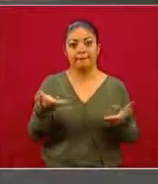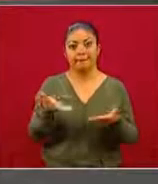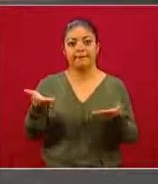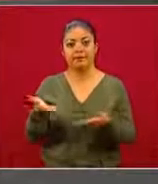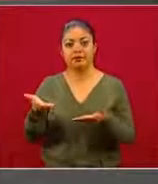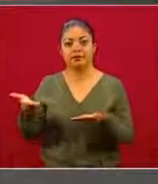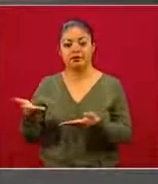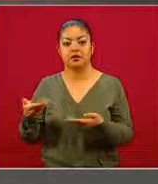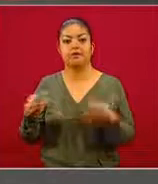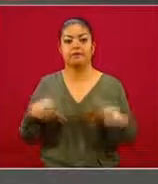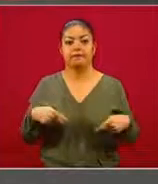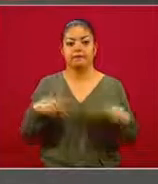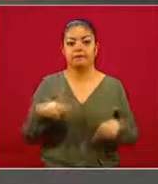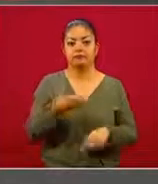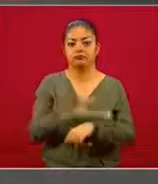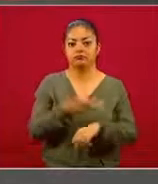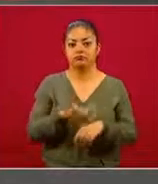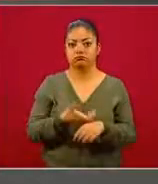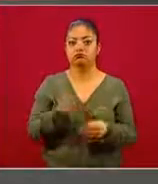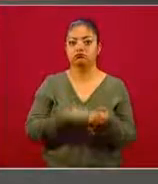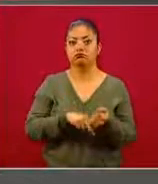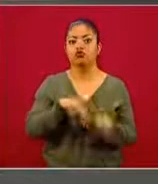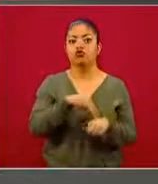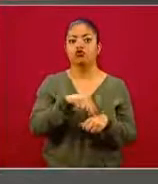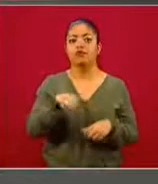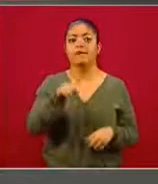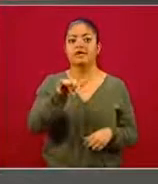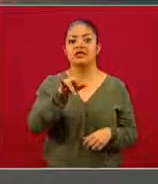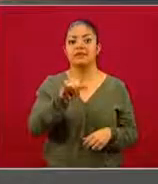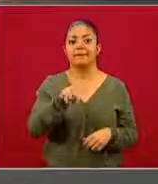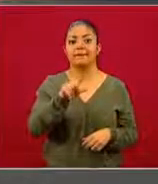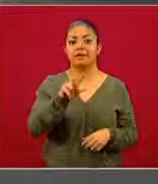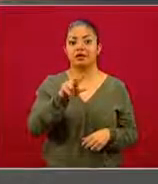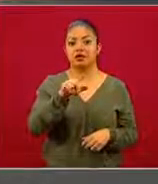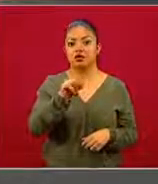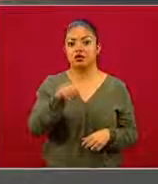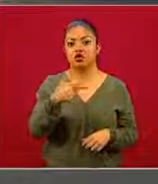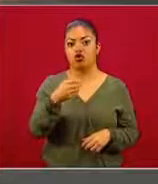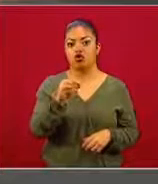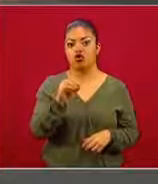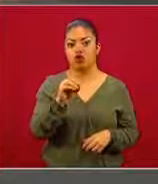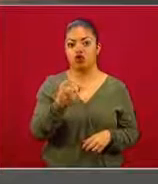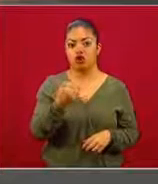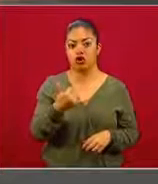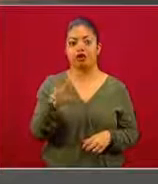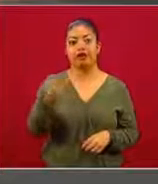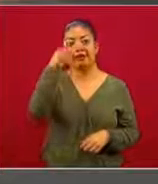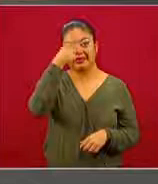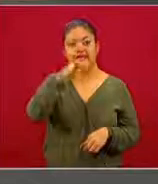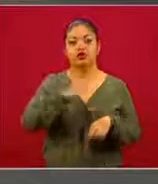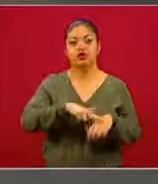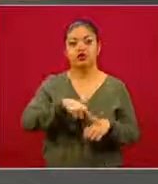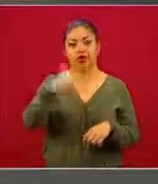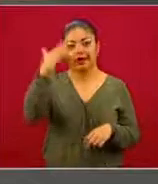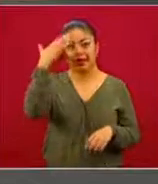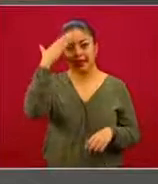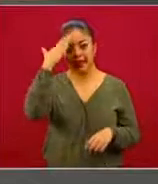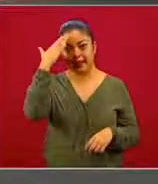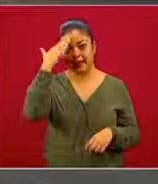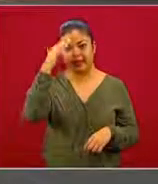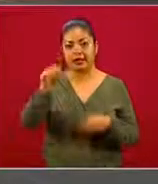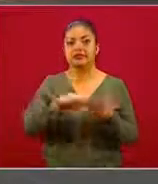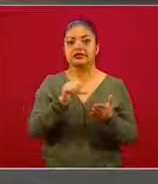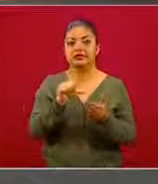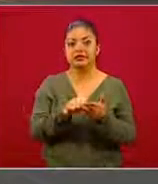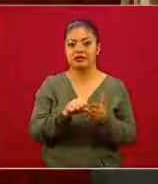acompañan. En el orden de aparición está I'd la like to doctora present you Miriam Veras to our Godoy, guests, quien es la Dr. Miriam directora Godoy. general del Centro Nacional She's the para la General